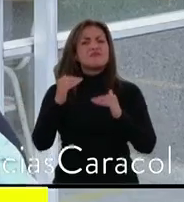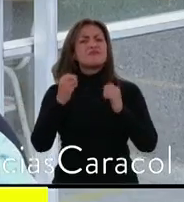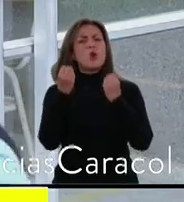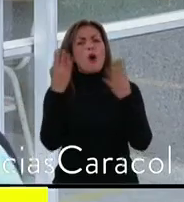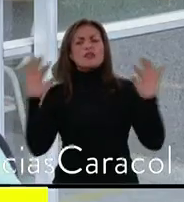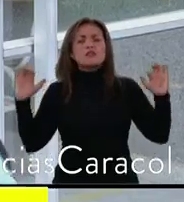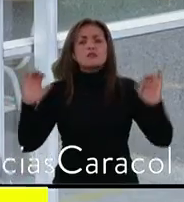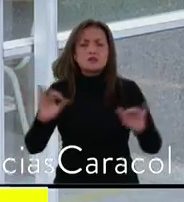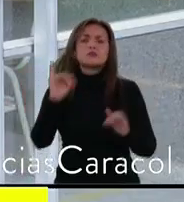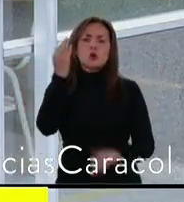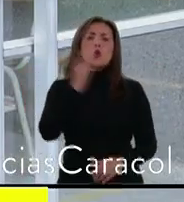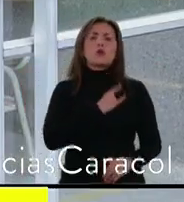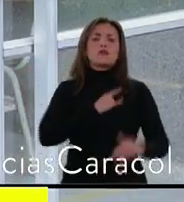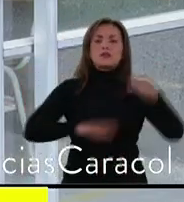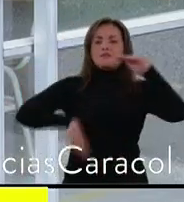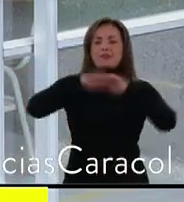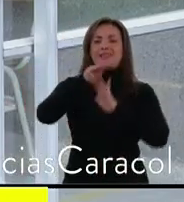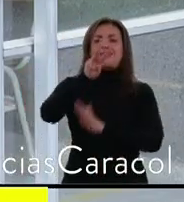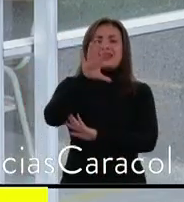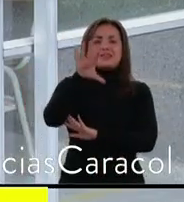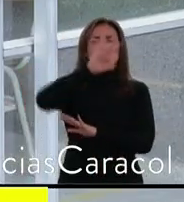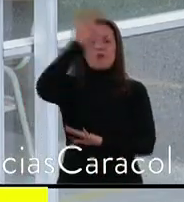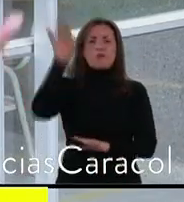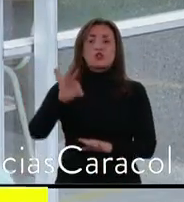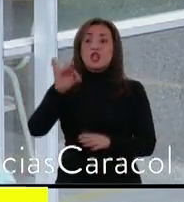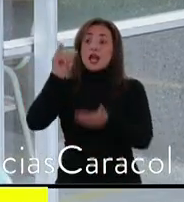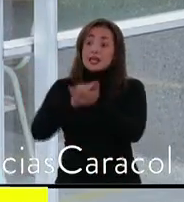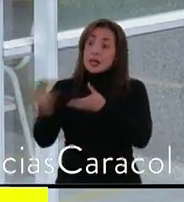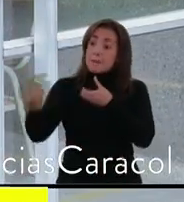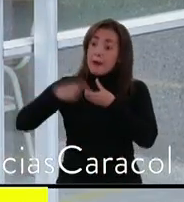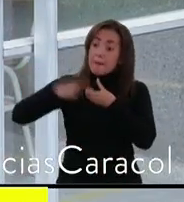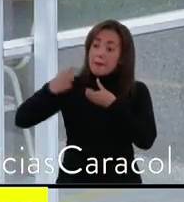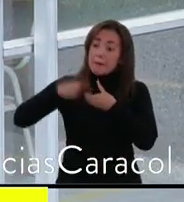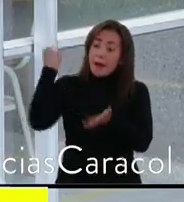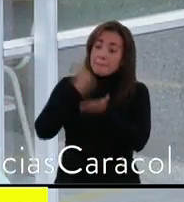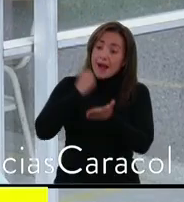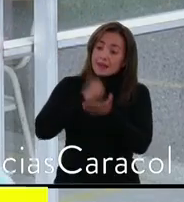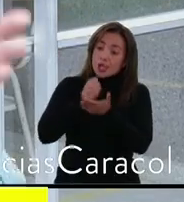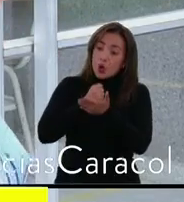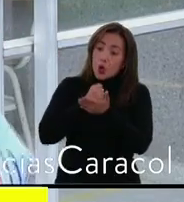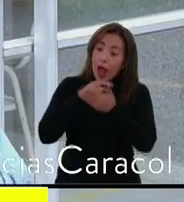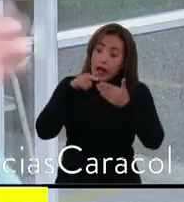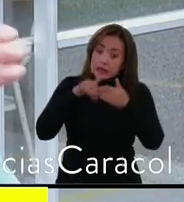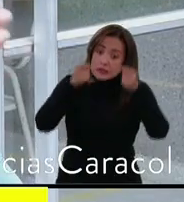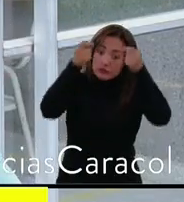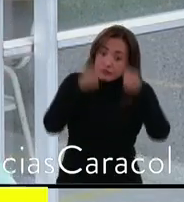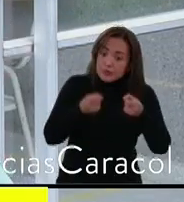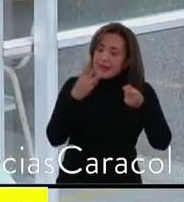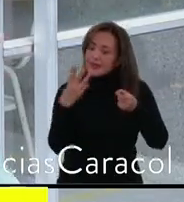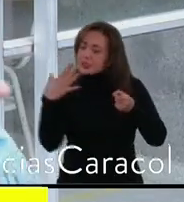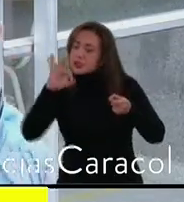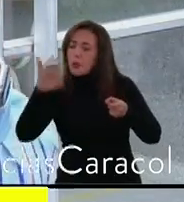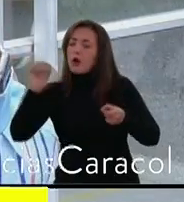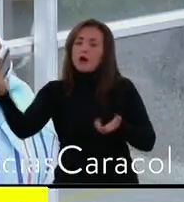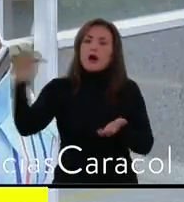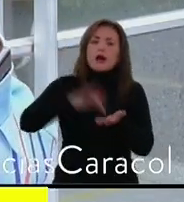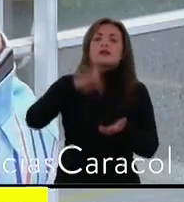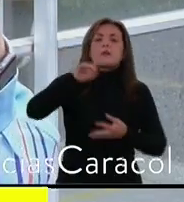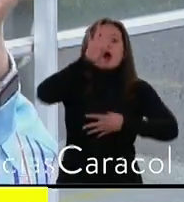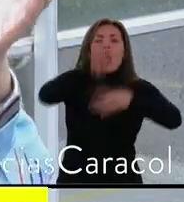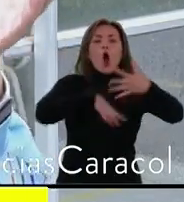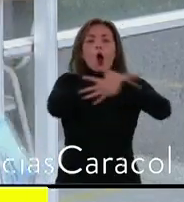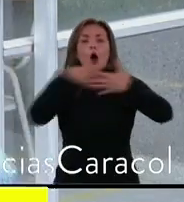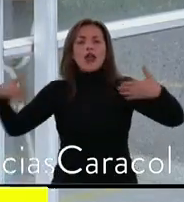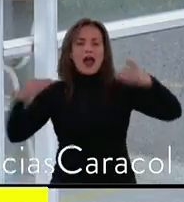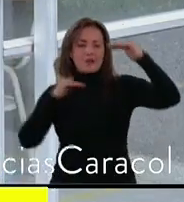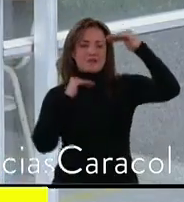un aforo, es el 35% de la matrícula y franjas horarias. Podrán tener su actividad académica entre